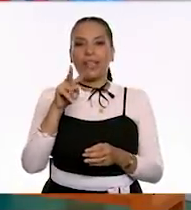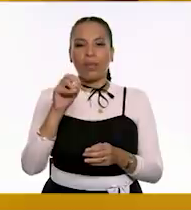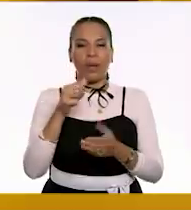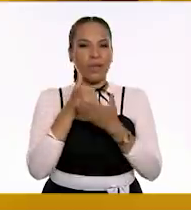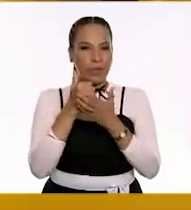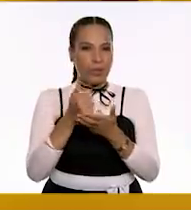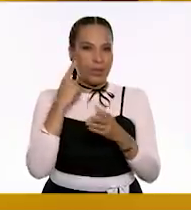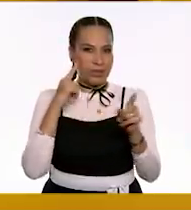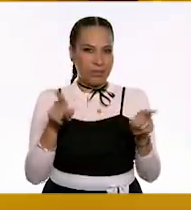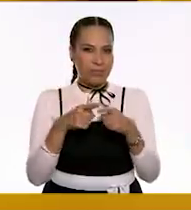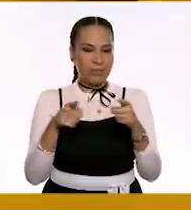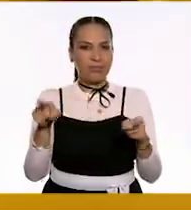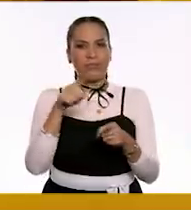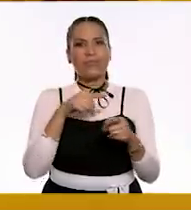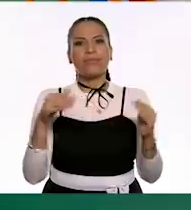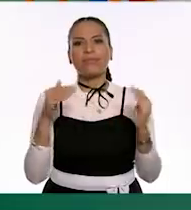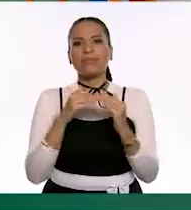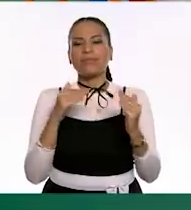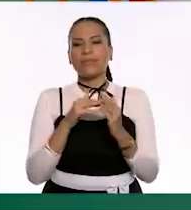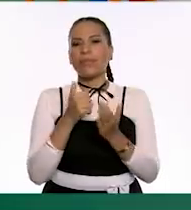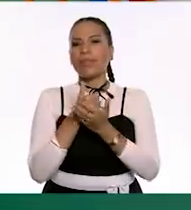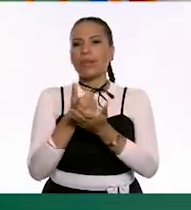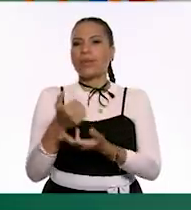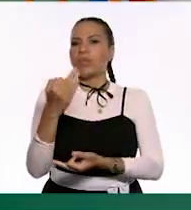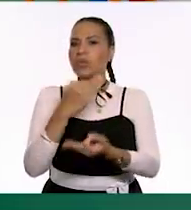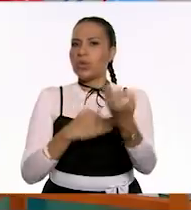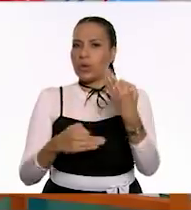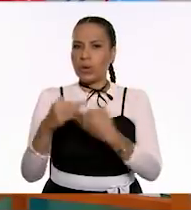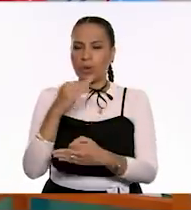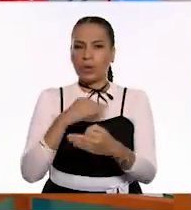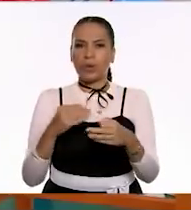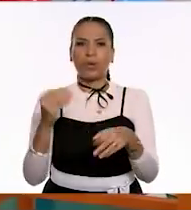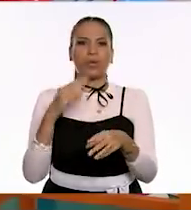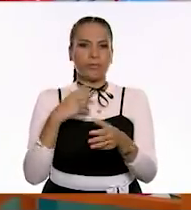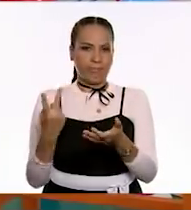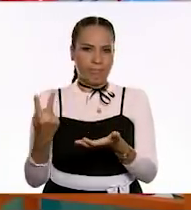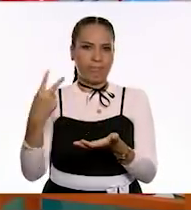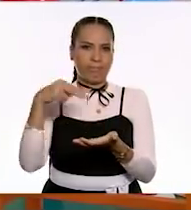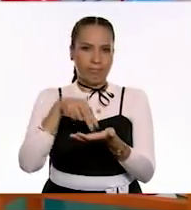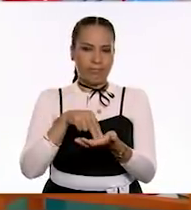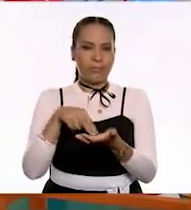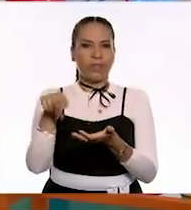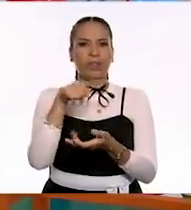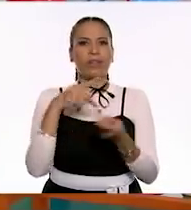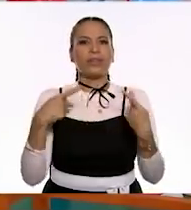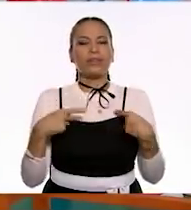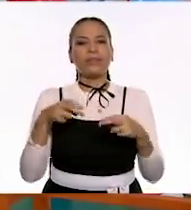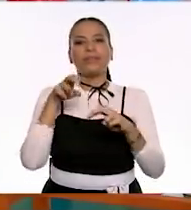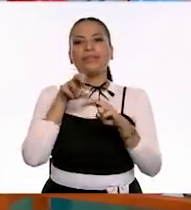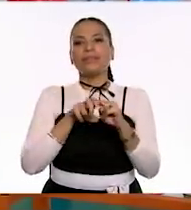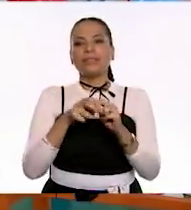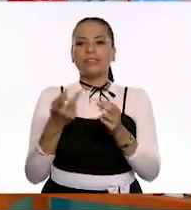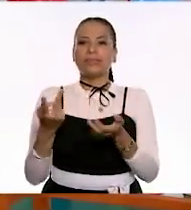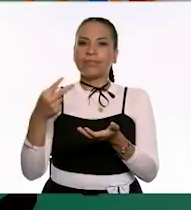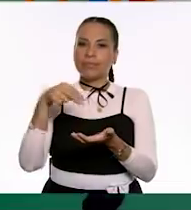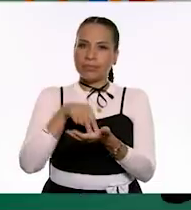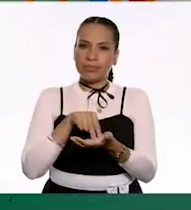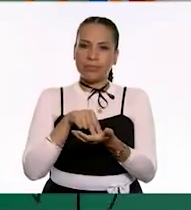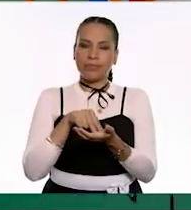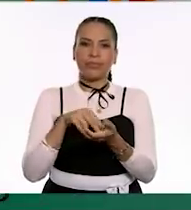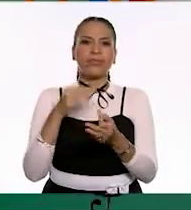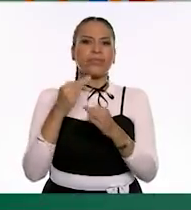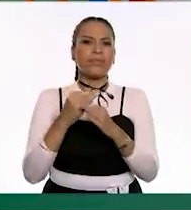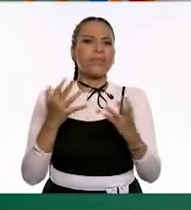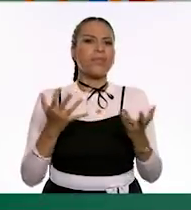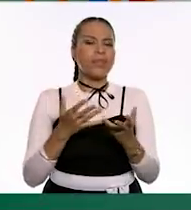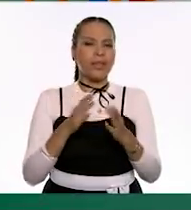melodía. Allá en casita nos van a ayudar todos ustedes. Pónganse de pie. Aquellos que están sentados, pónganse de pie y vamos a